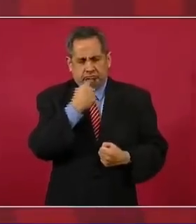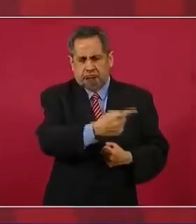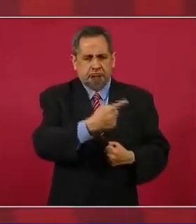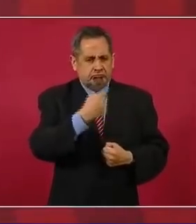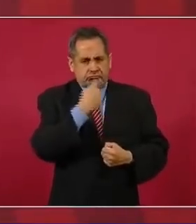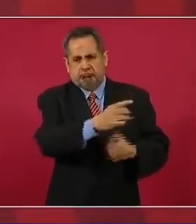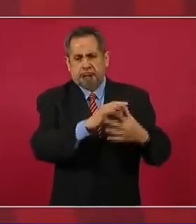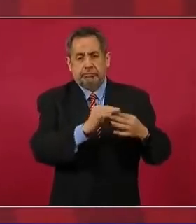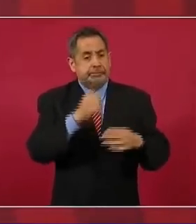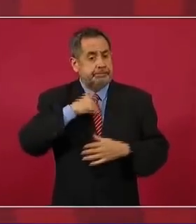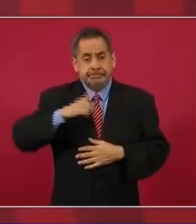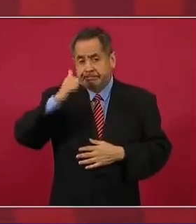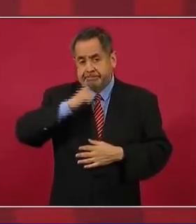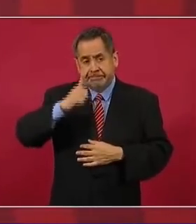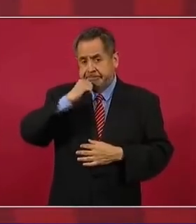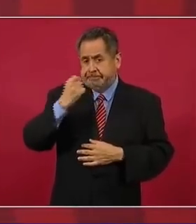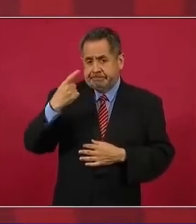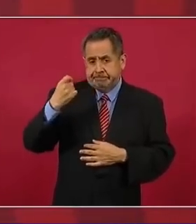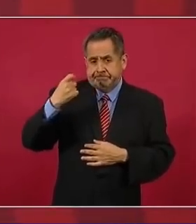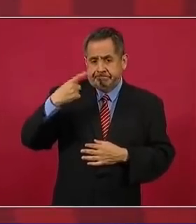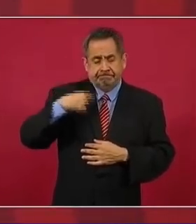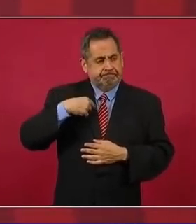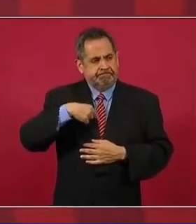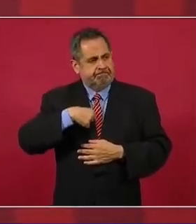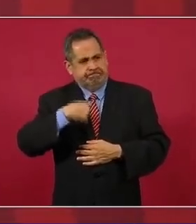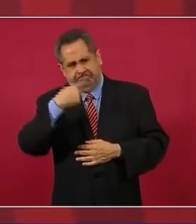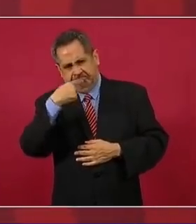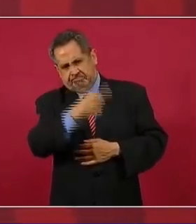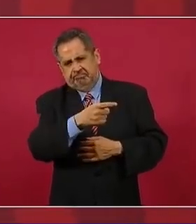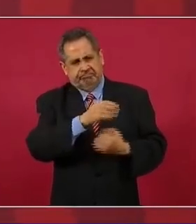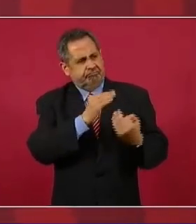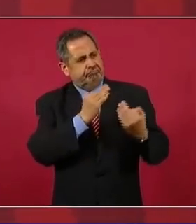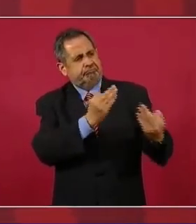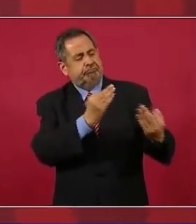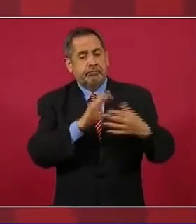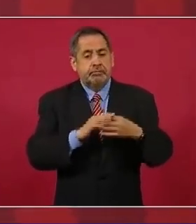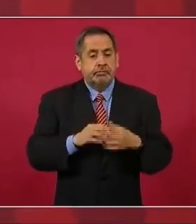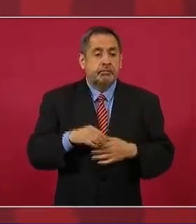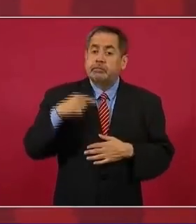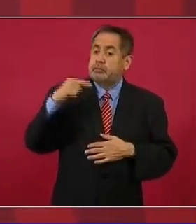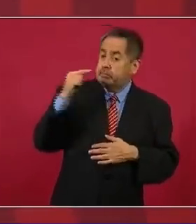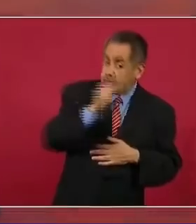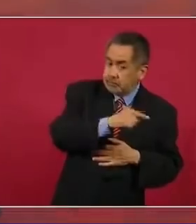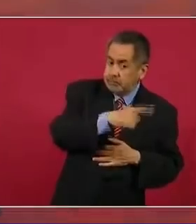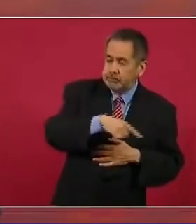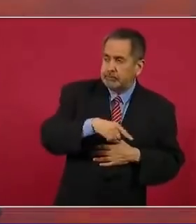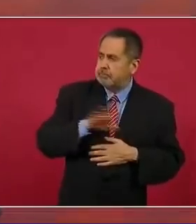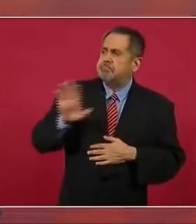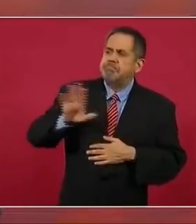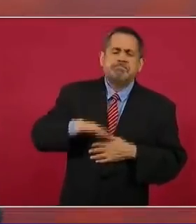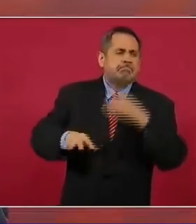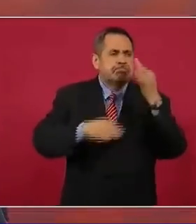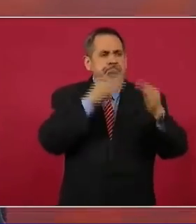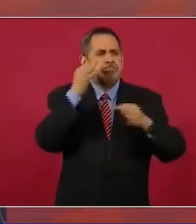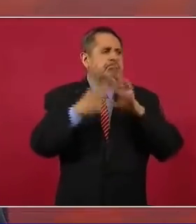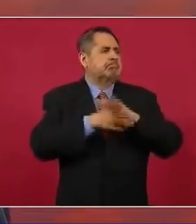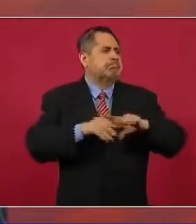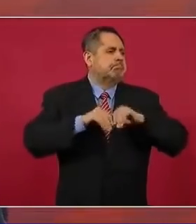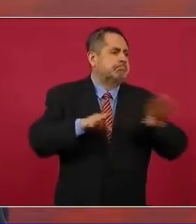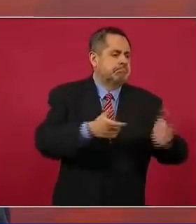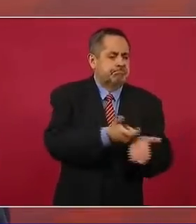siempre los hemos enfrentado. Y ellos han contado con los medios de información y han